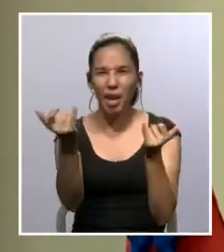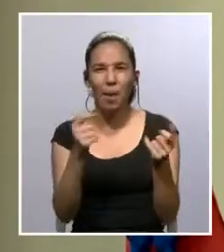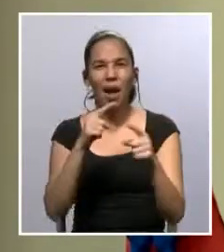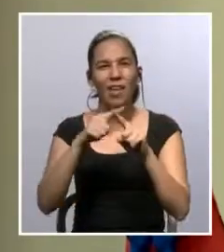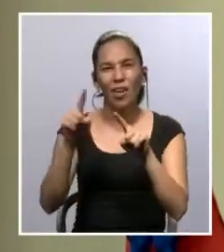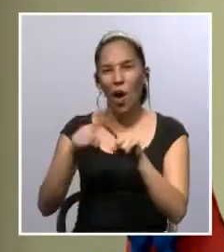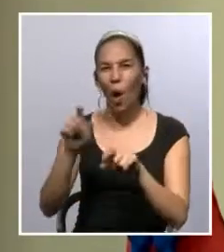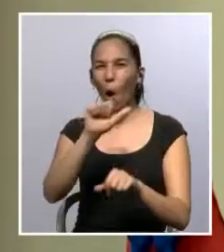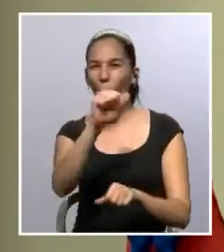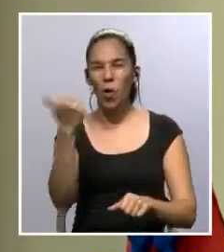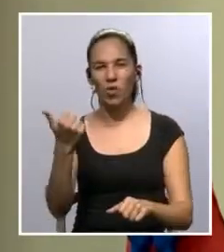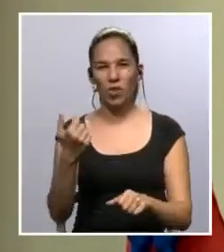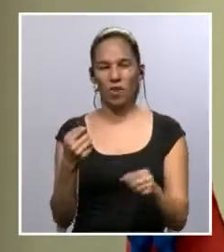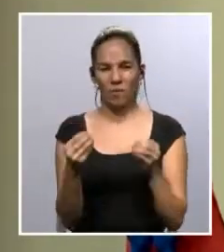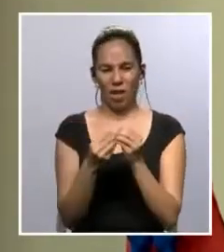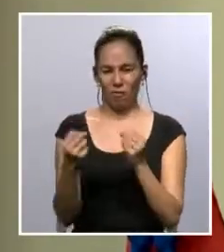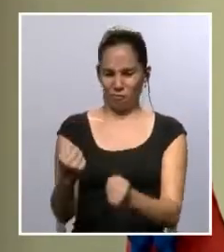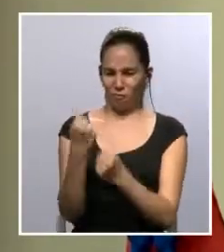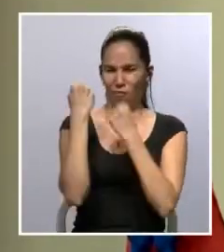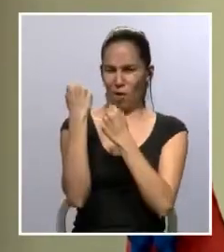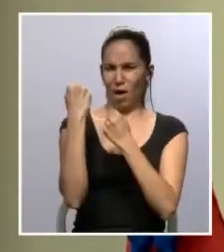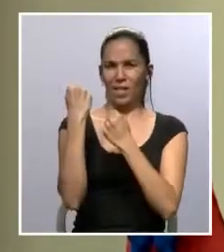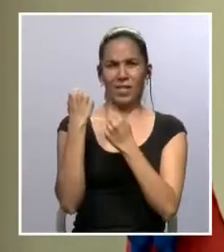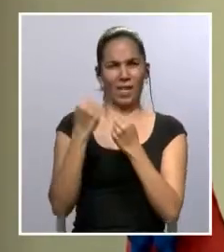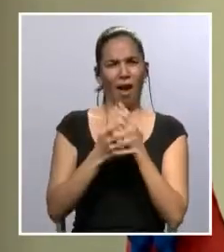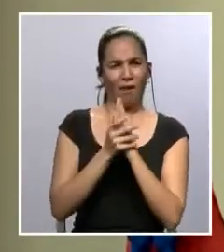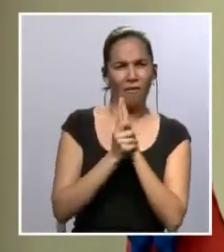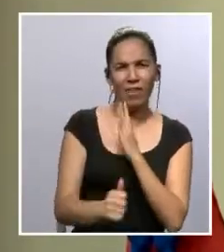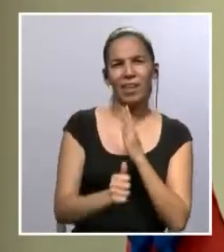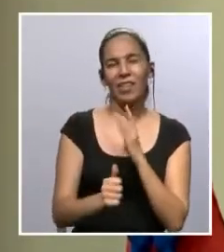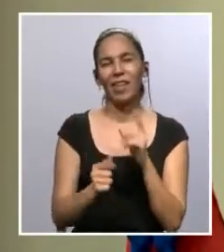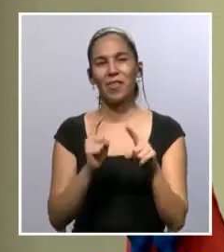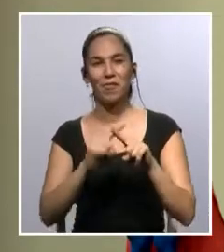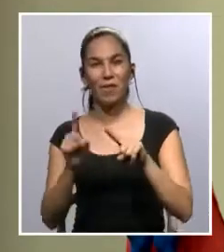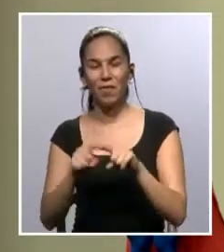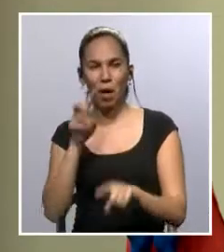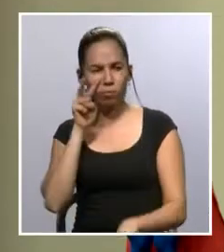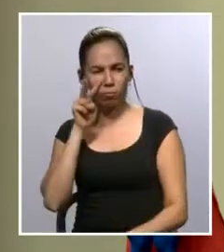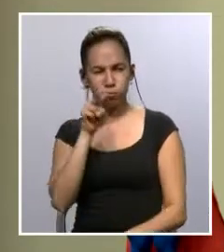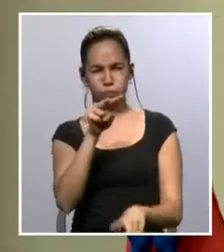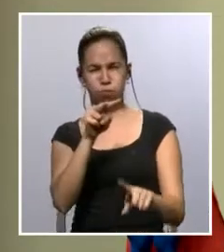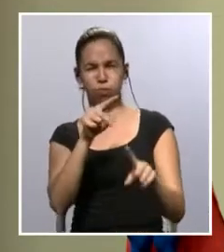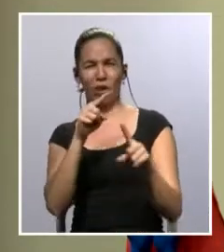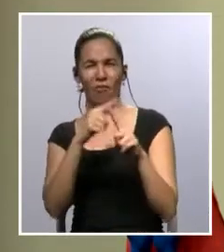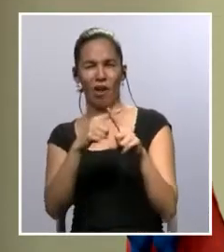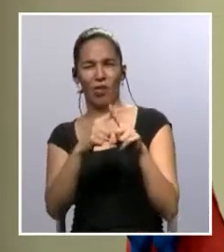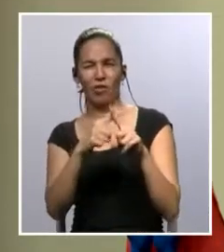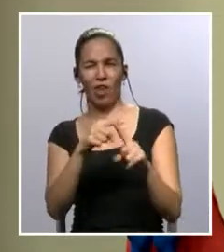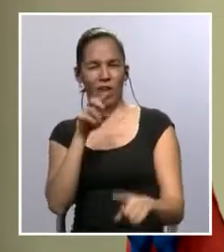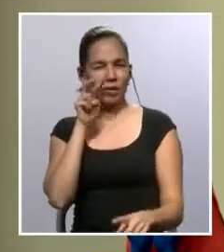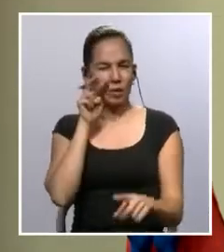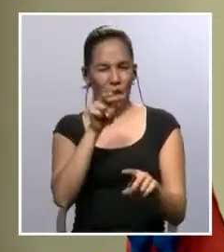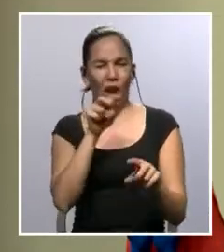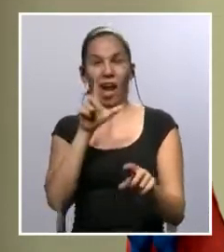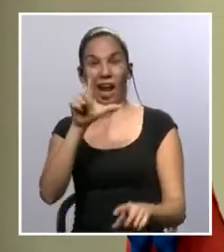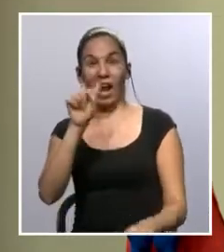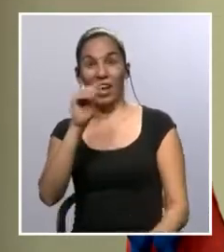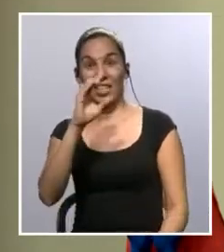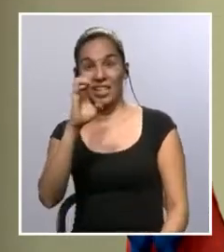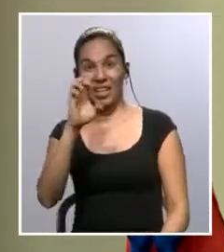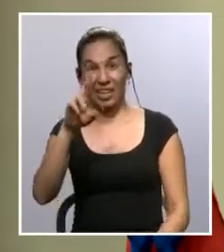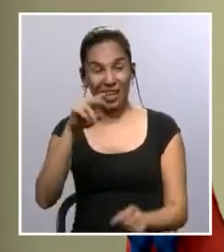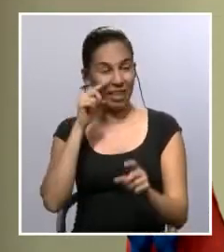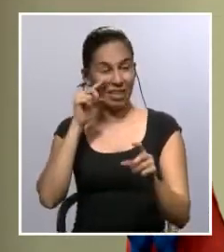tienen fuerza, destreza, habilidad, cosas de esas. Visión de rayos X, láser en sus ojos, cosas